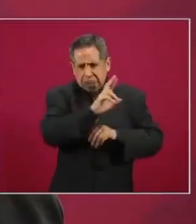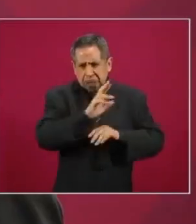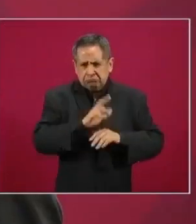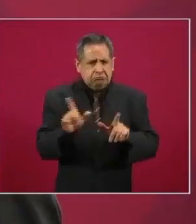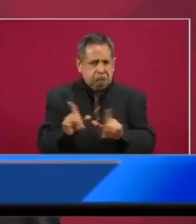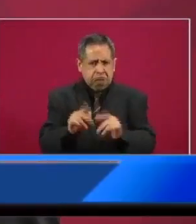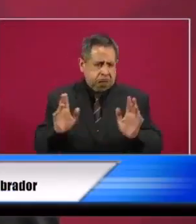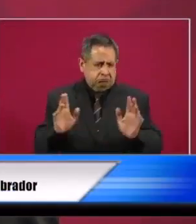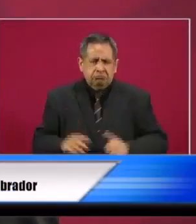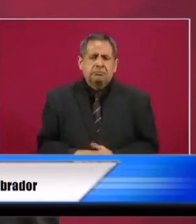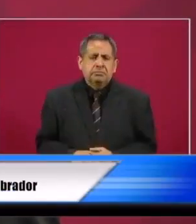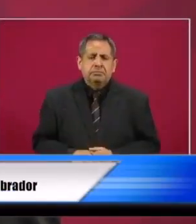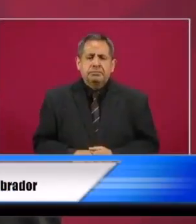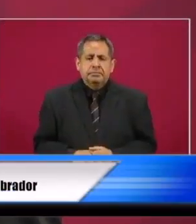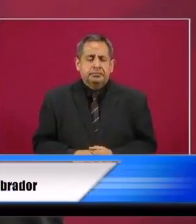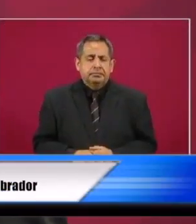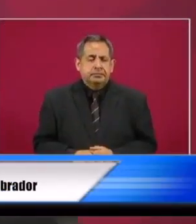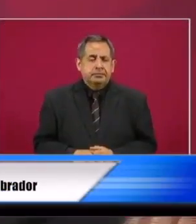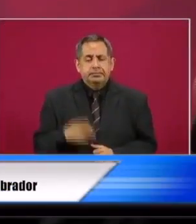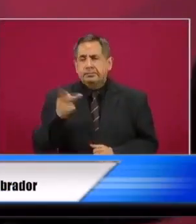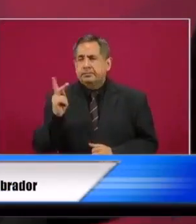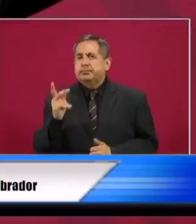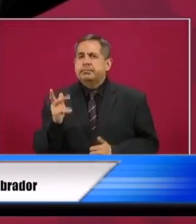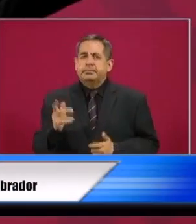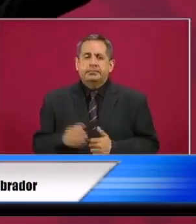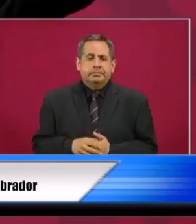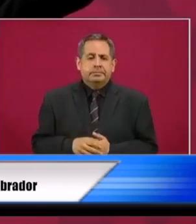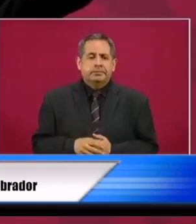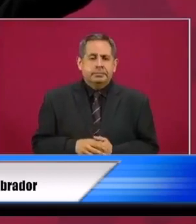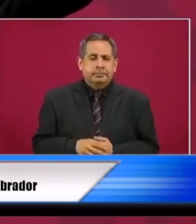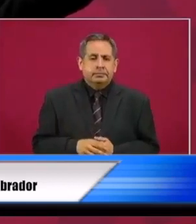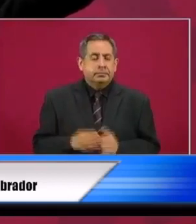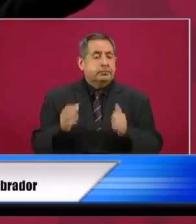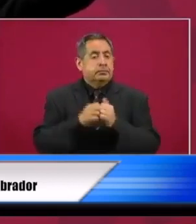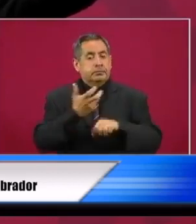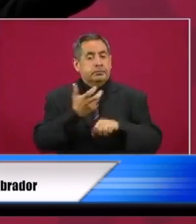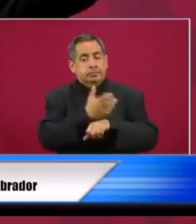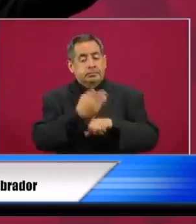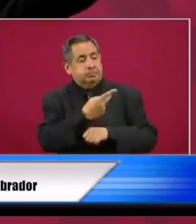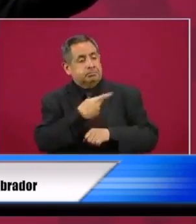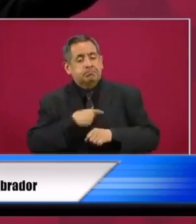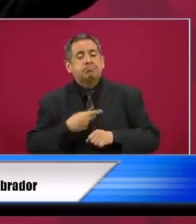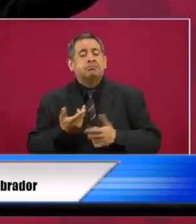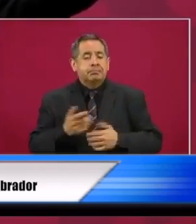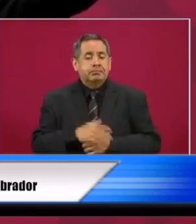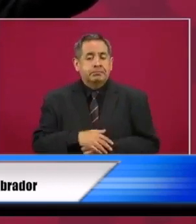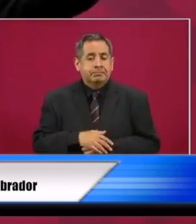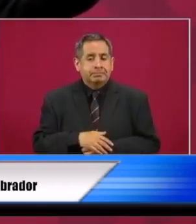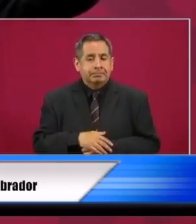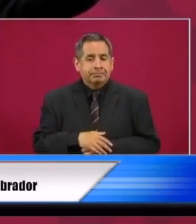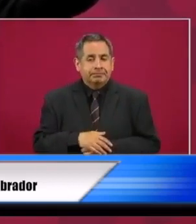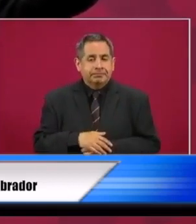suave, suave, fue la reacción del presidente Andrés Manuel López Obrador luego de la advertencia de Estados Unidos a México